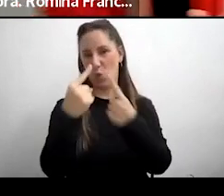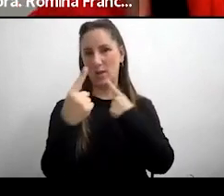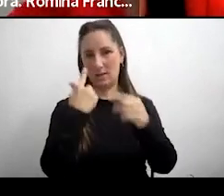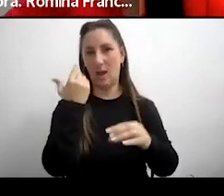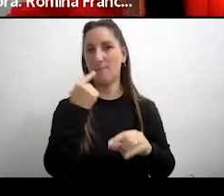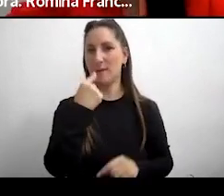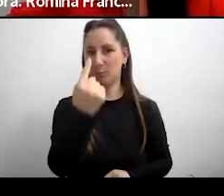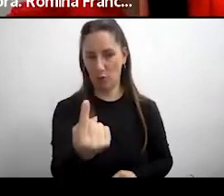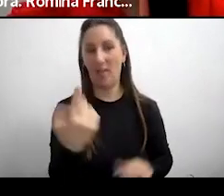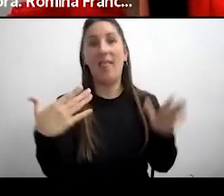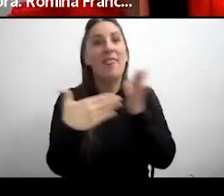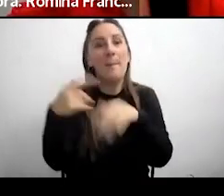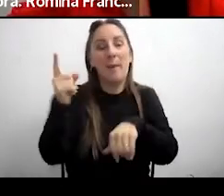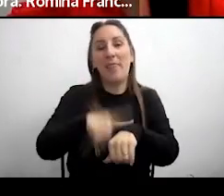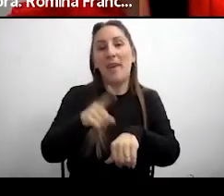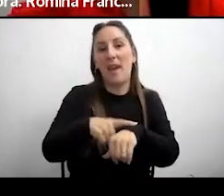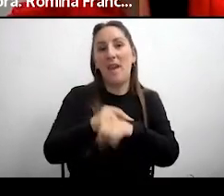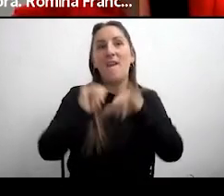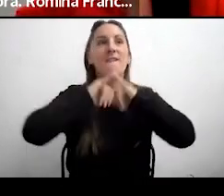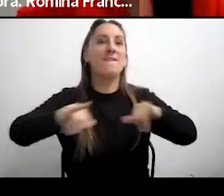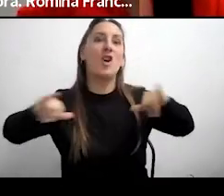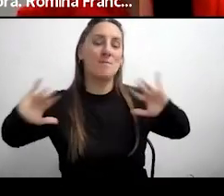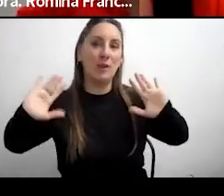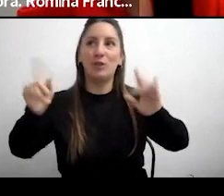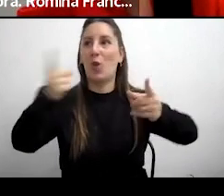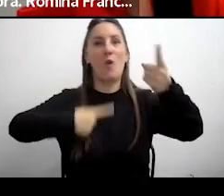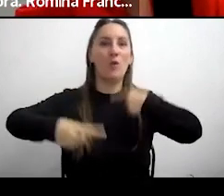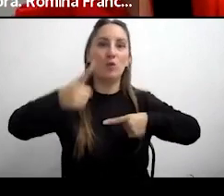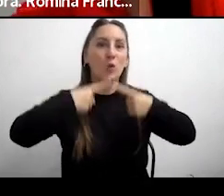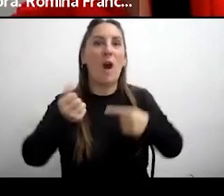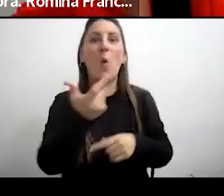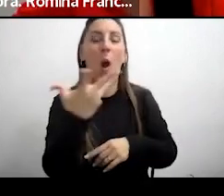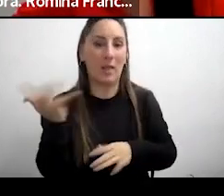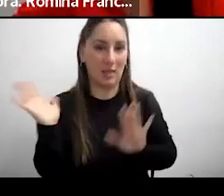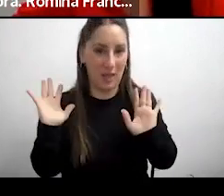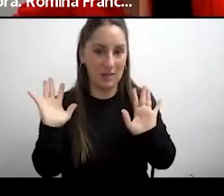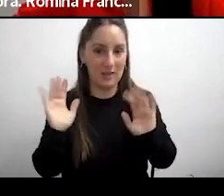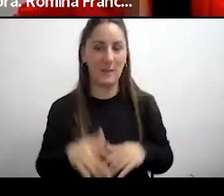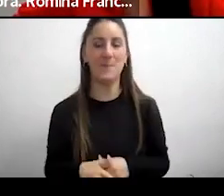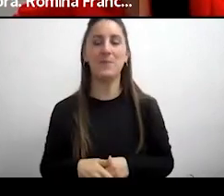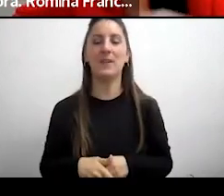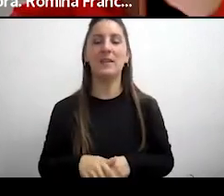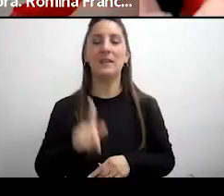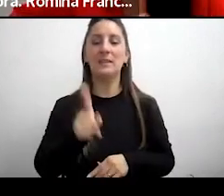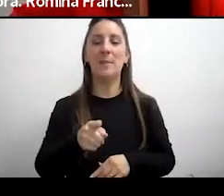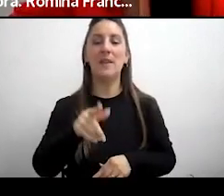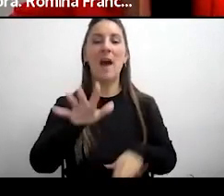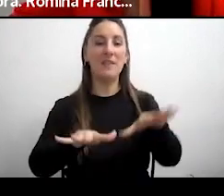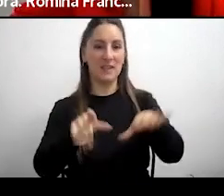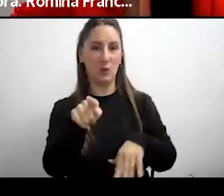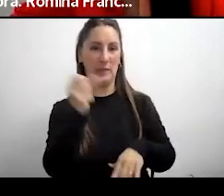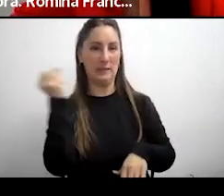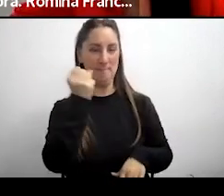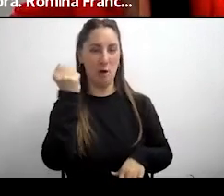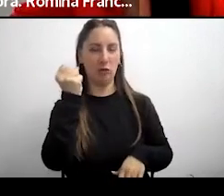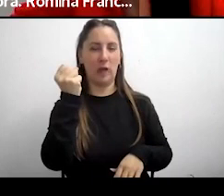bueno, dependerá del volumen de consultas que haya. Y creo que también eso a veces es lo rico, que quizás lo